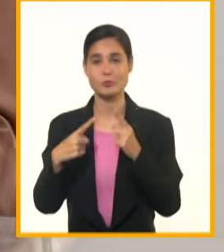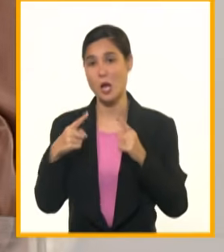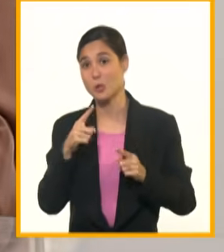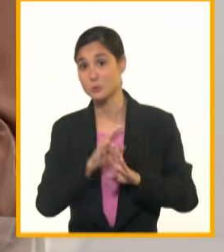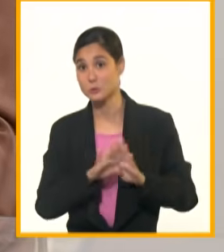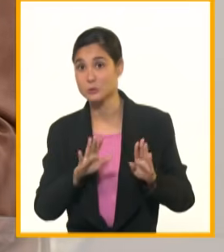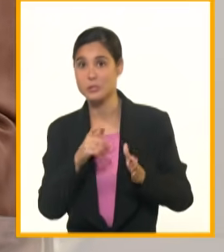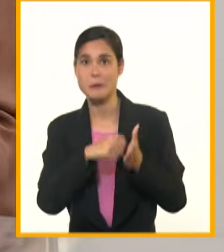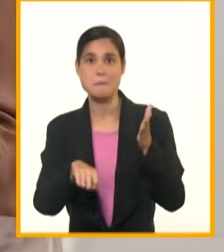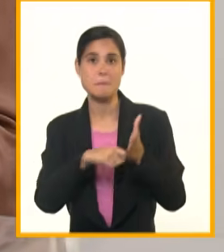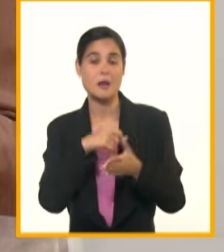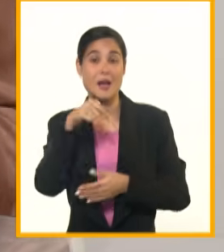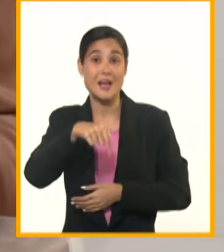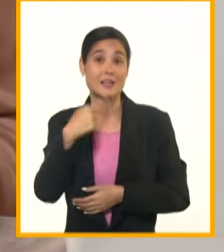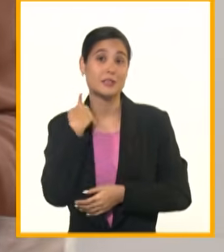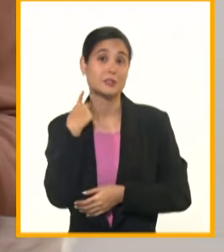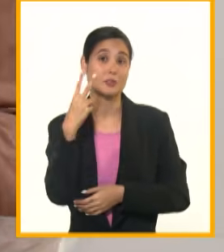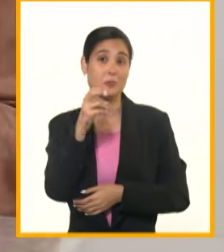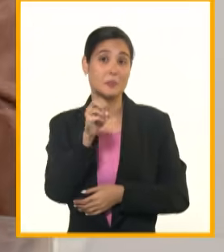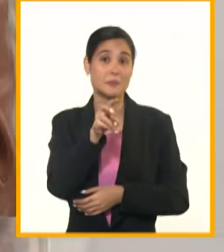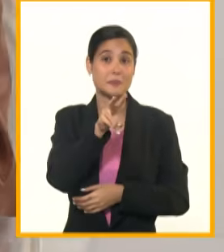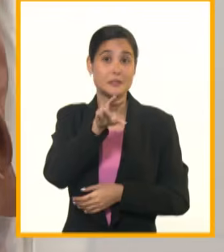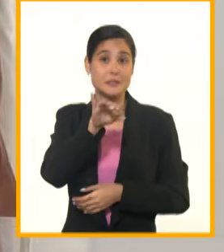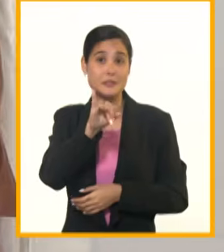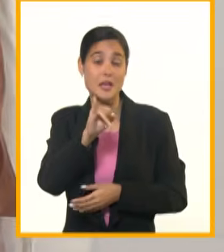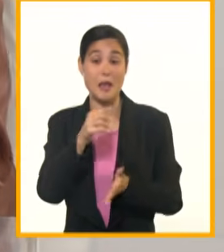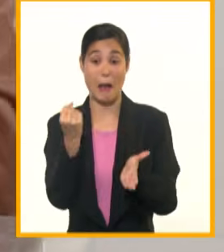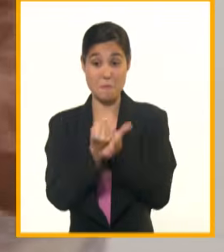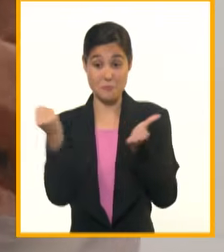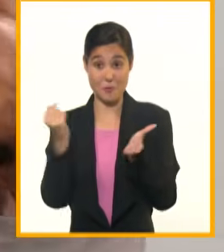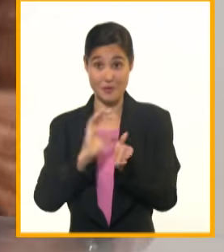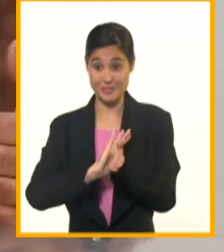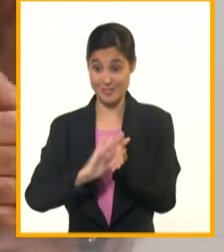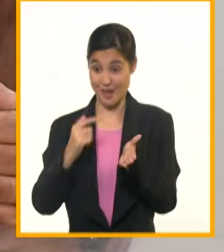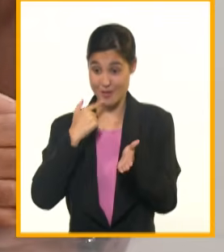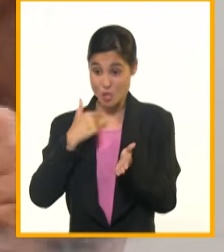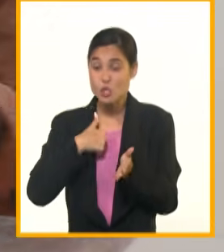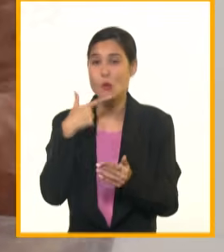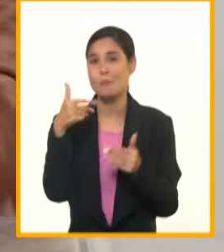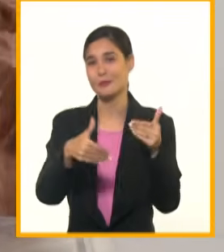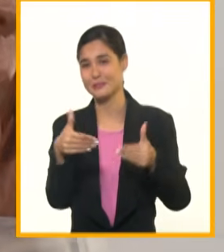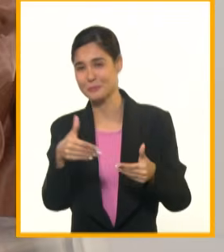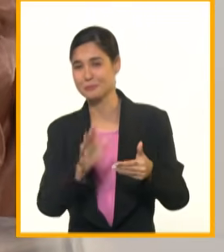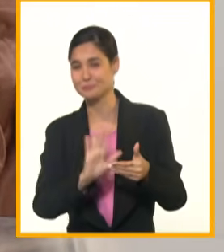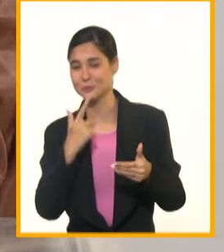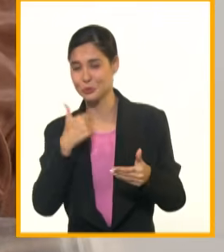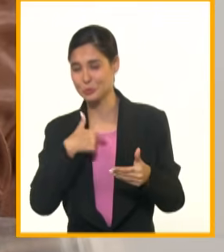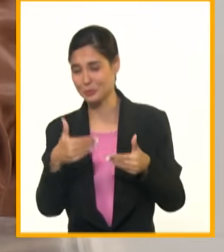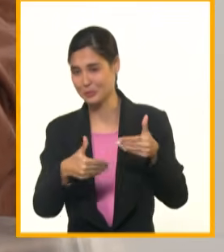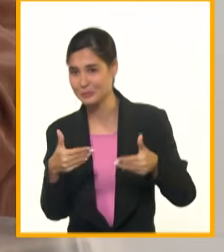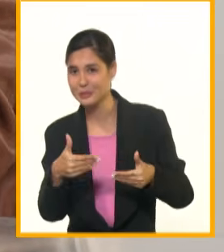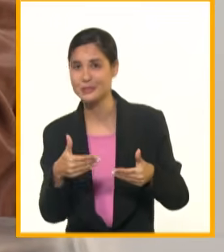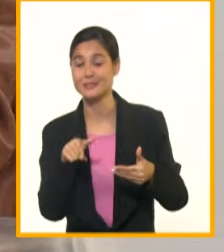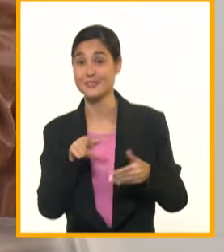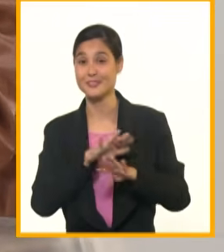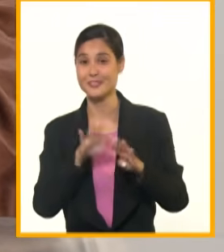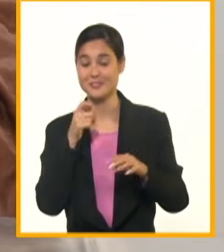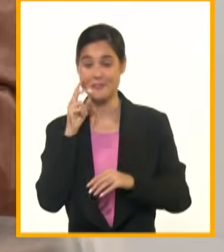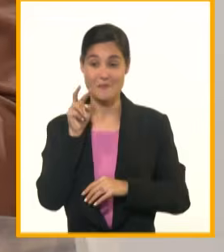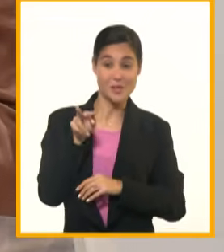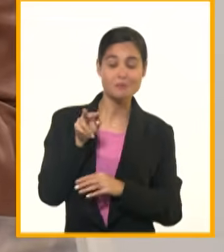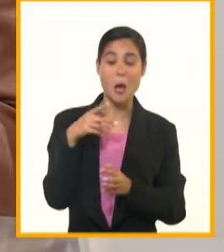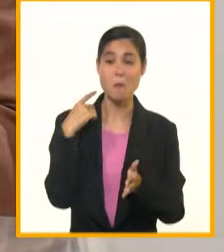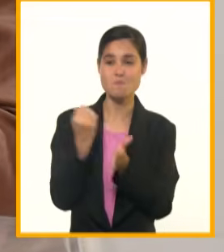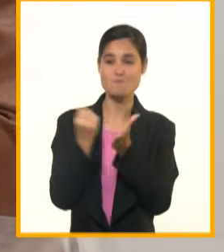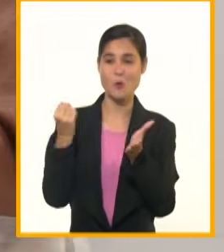plan 2026 que nos aprobaron, yo participé en la discusión del plan, tanto en el MEC como en el Ministerio de Finanzas, y defendimos eso,